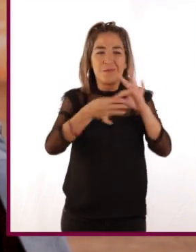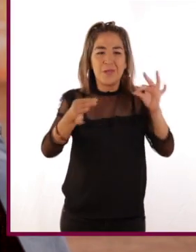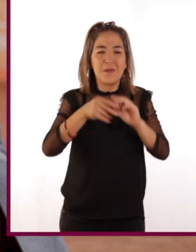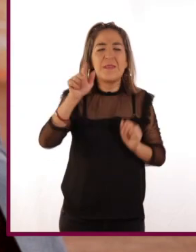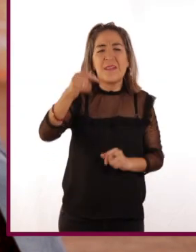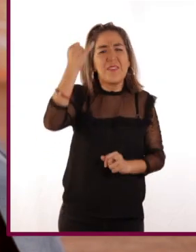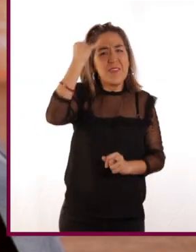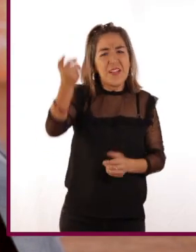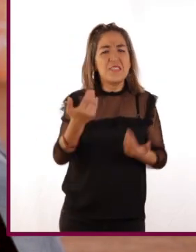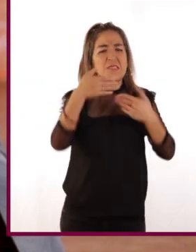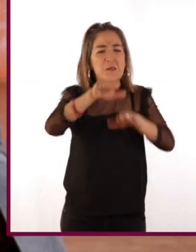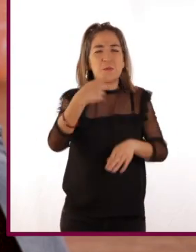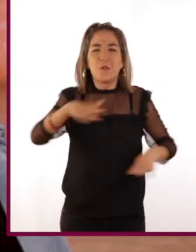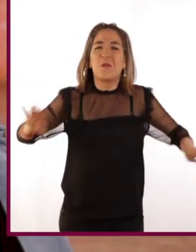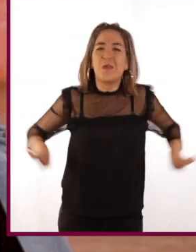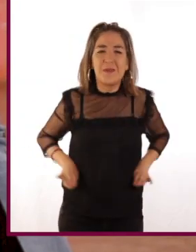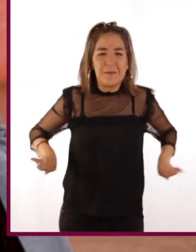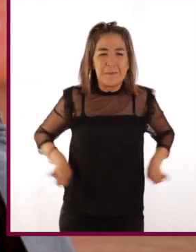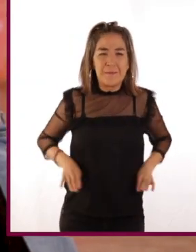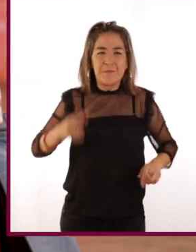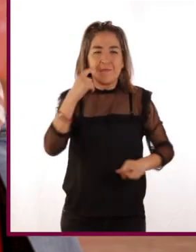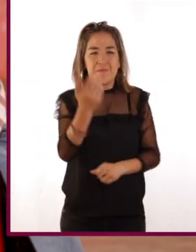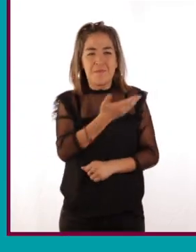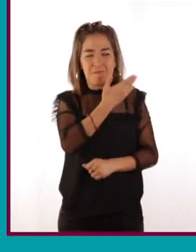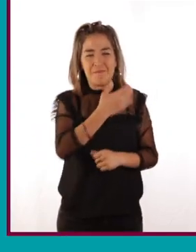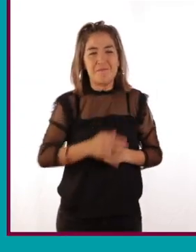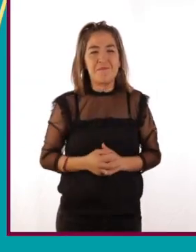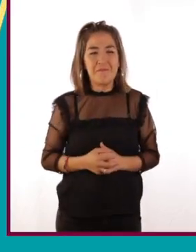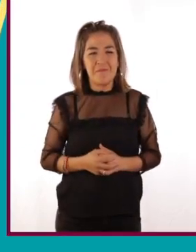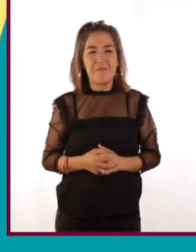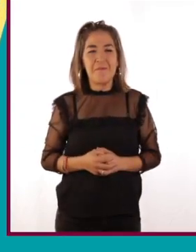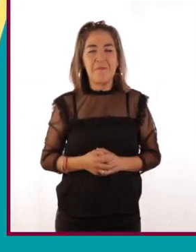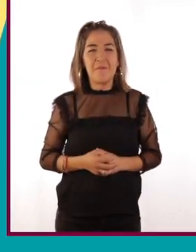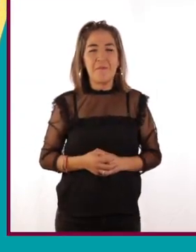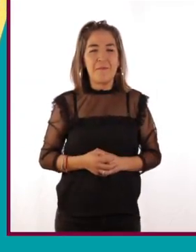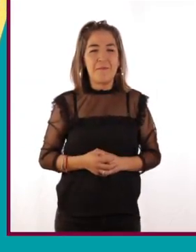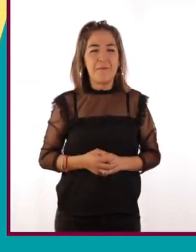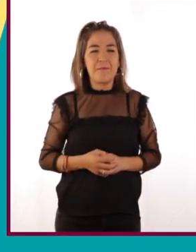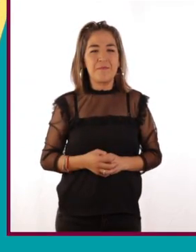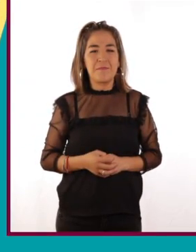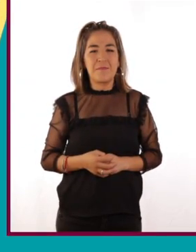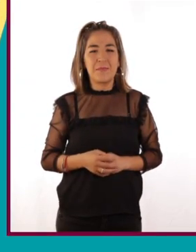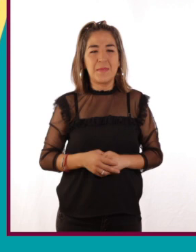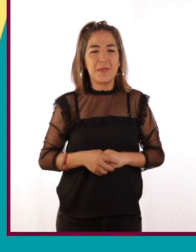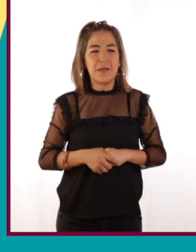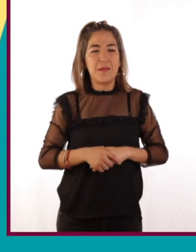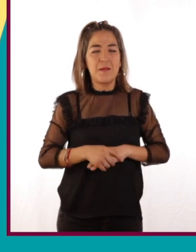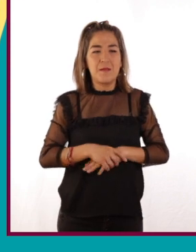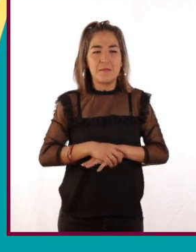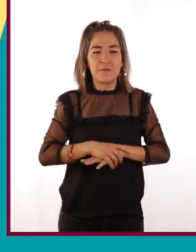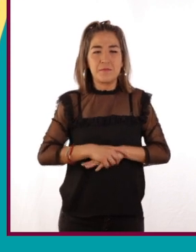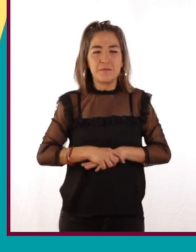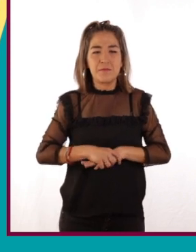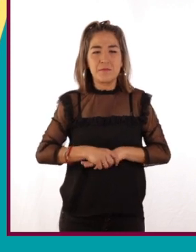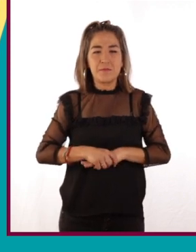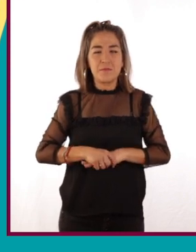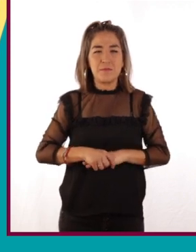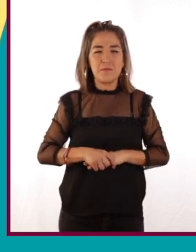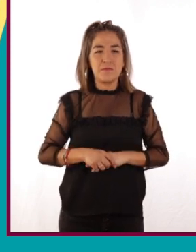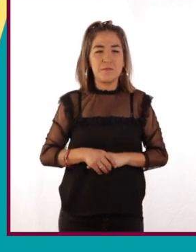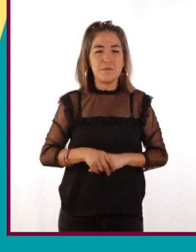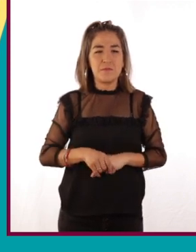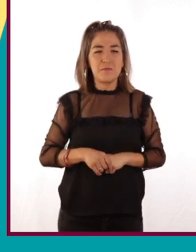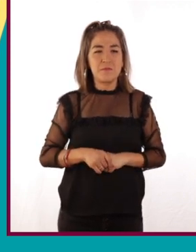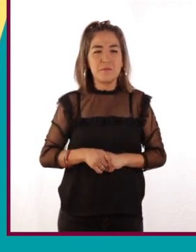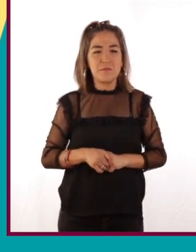quiero hablar más de esa idea sobre la característica de Euler. Característica de Euler. Es un número que sirve para describir la forma o